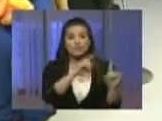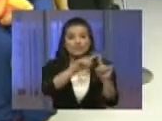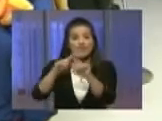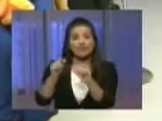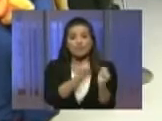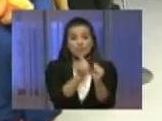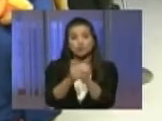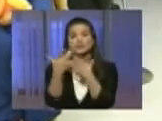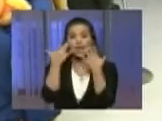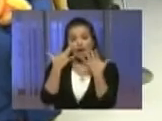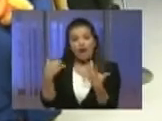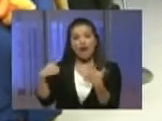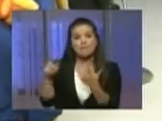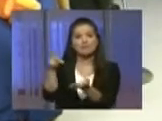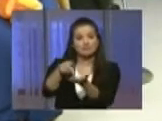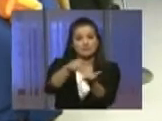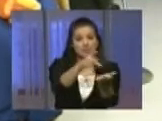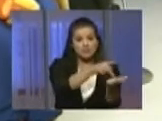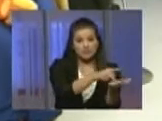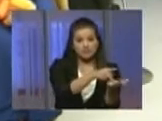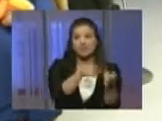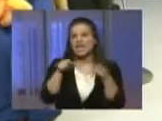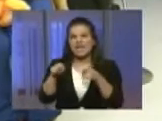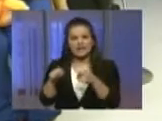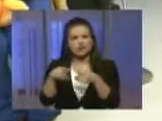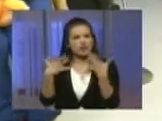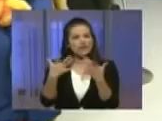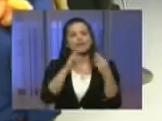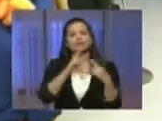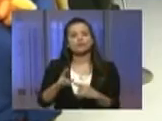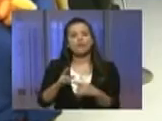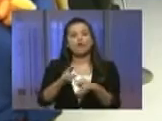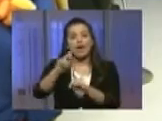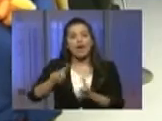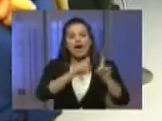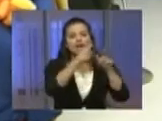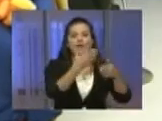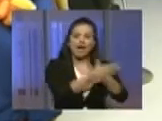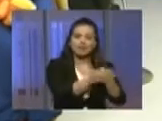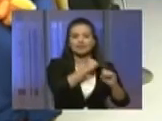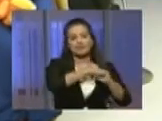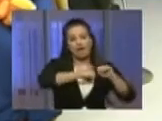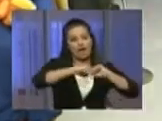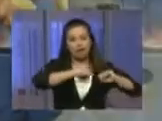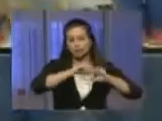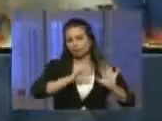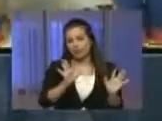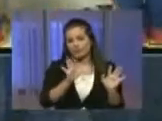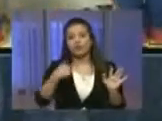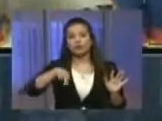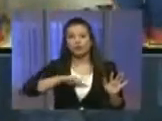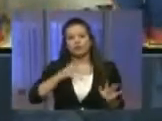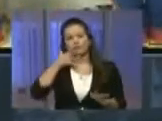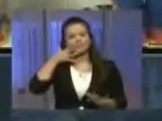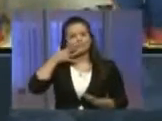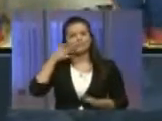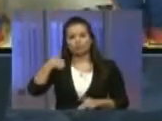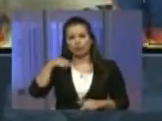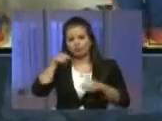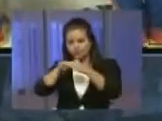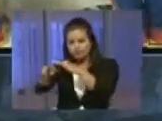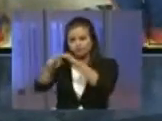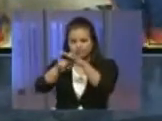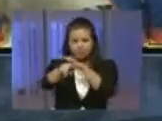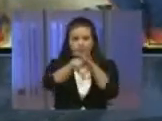demostración de ese trabajo de verdad que nos sentimos muy orgullosos hemos estado desplegados en cada instalación deportiva hemos